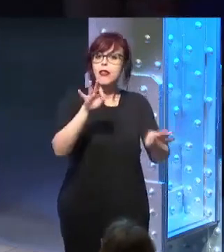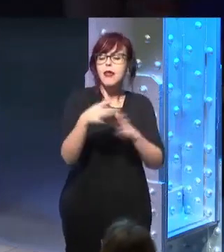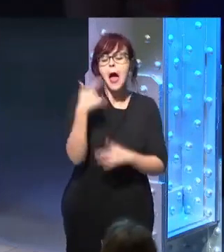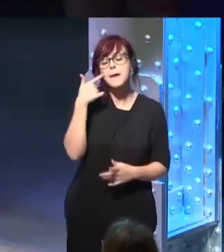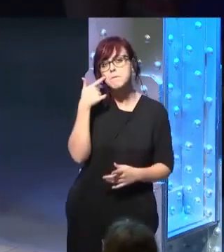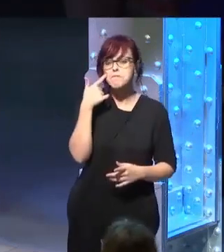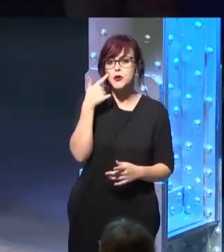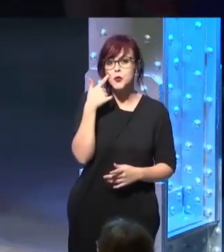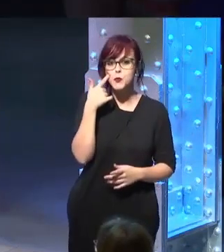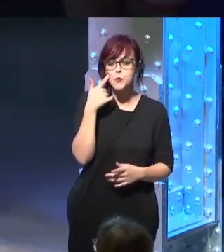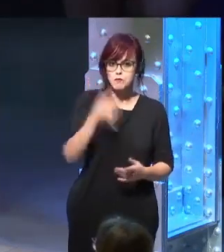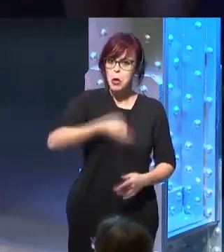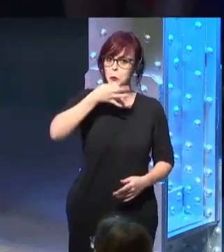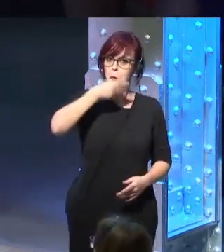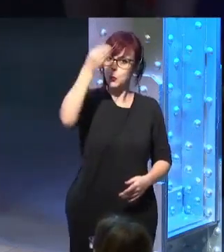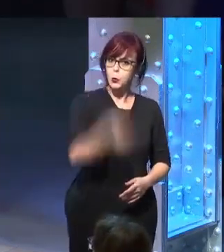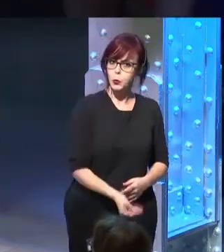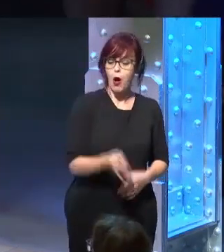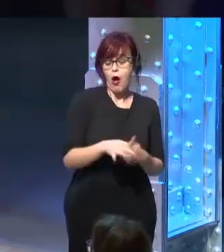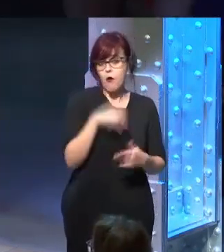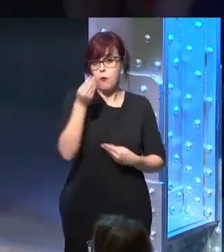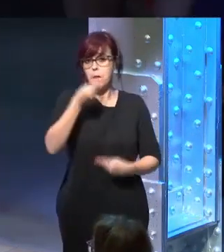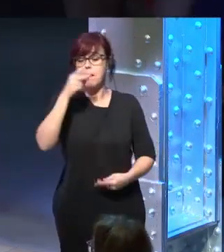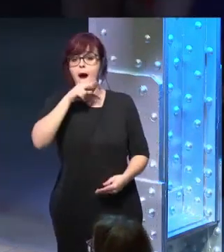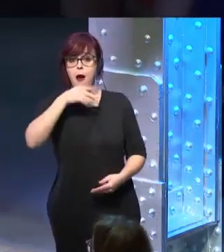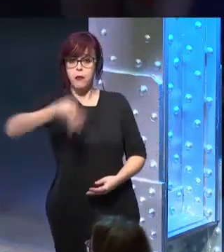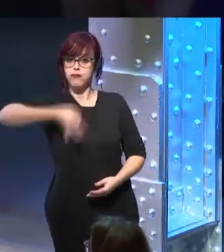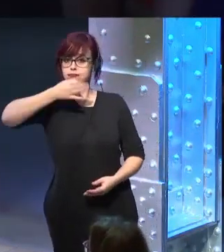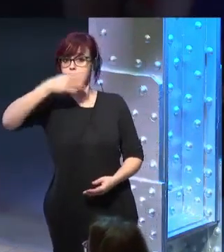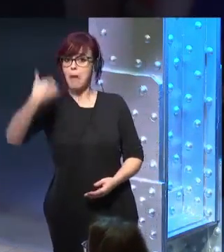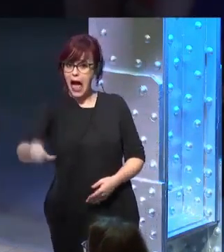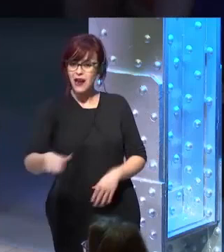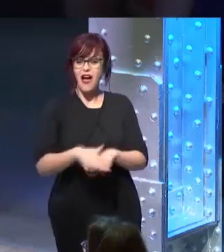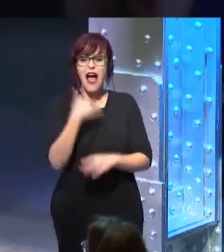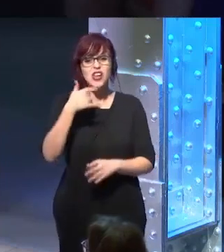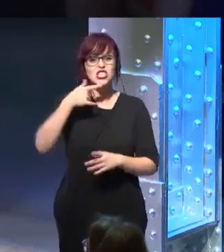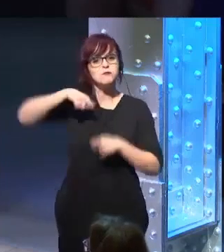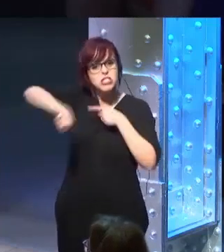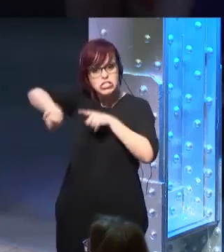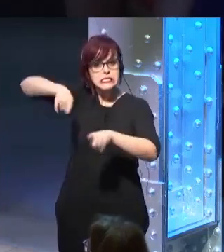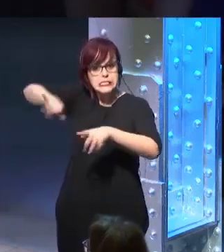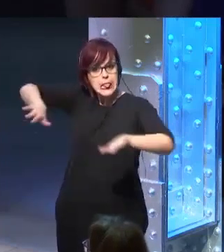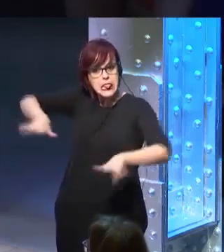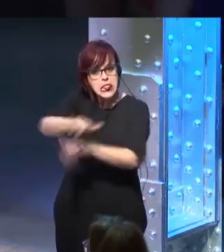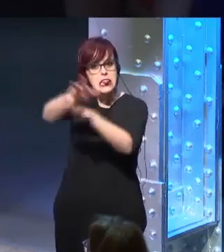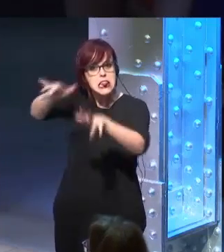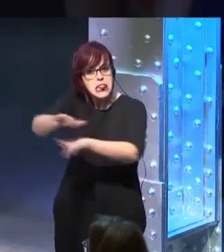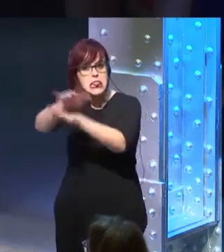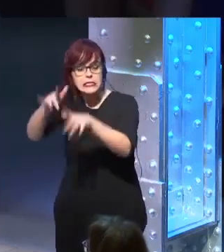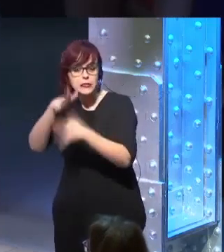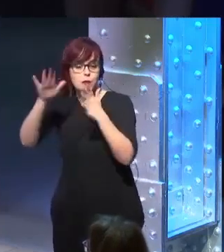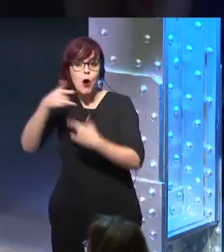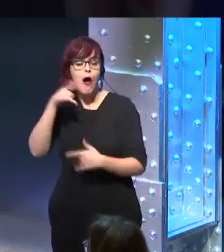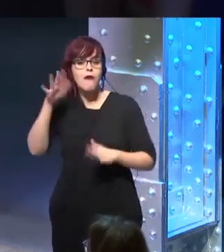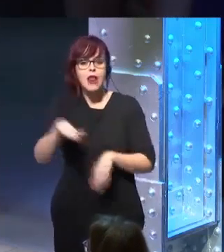como una buena oratoria o como una mala oratoria, lo que se considera como algo persuasivo y quién tiene derecho a